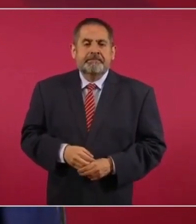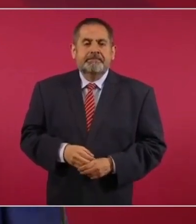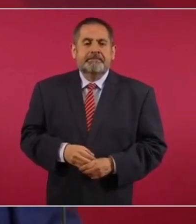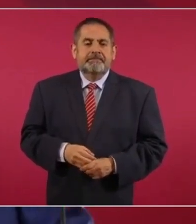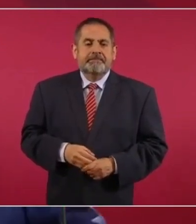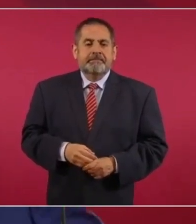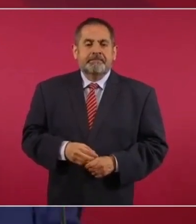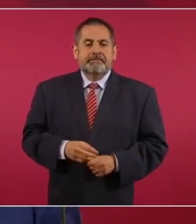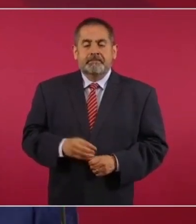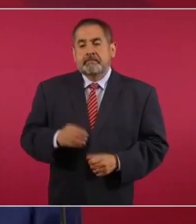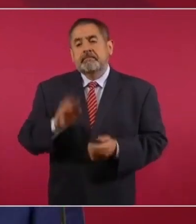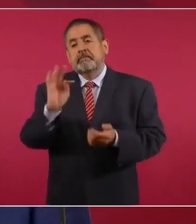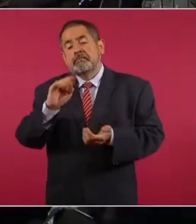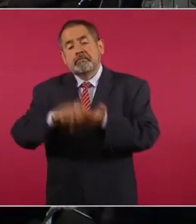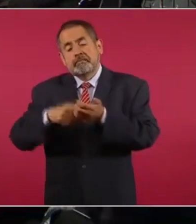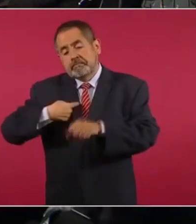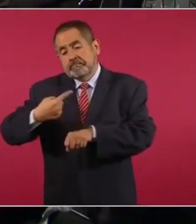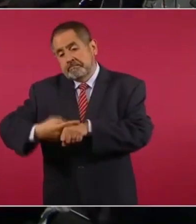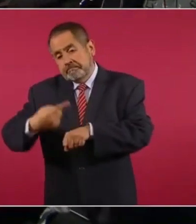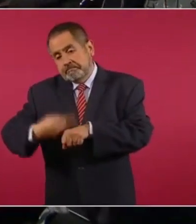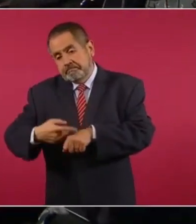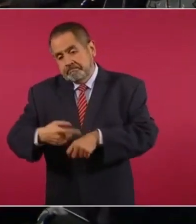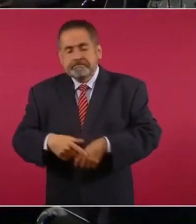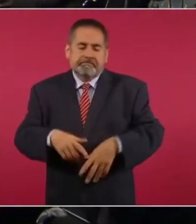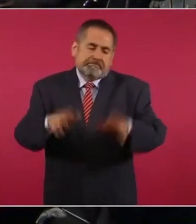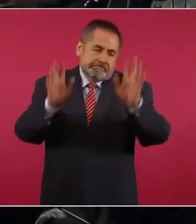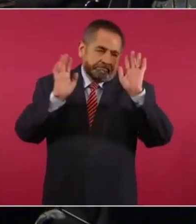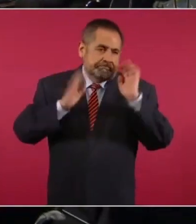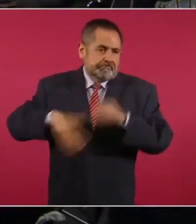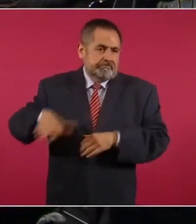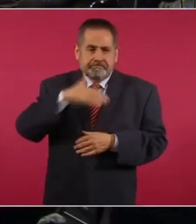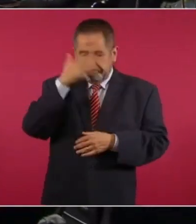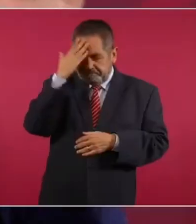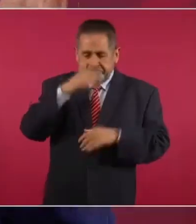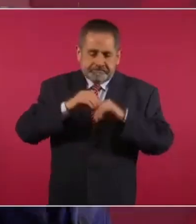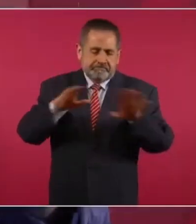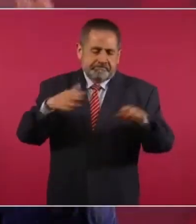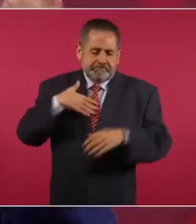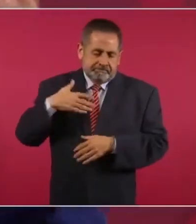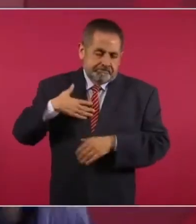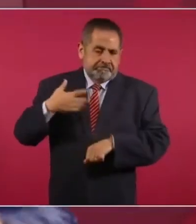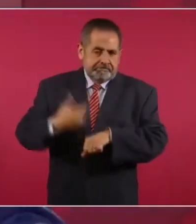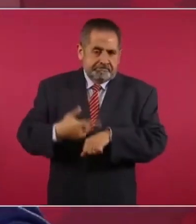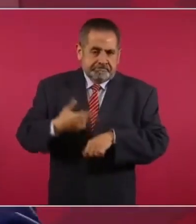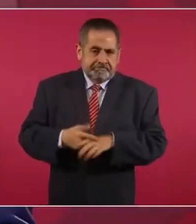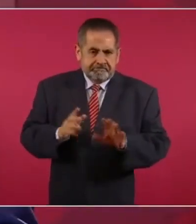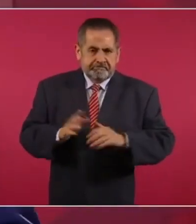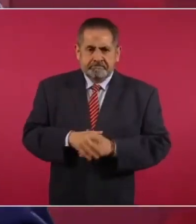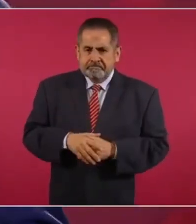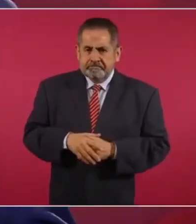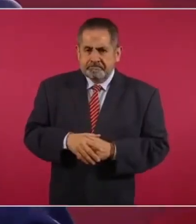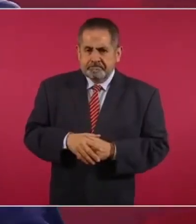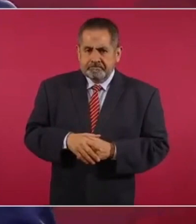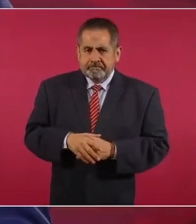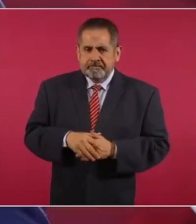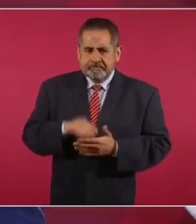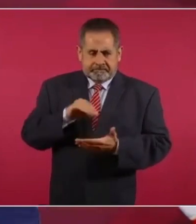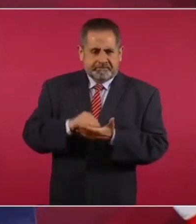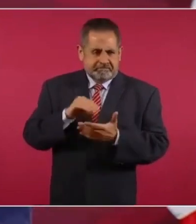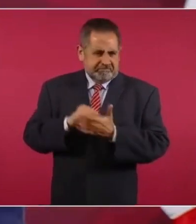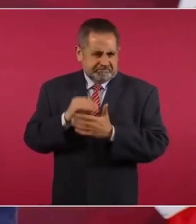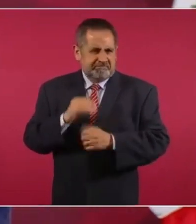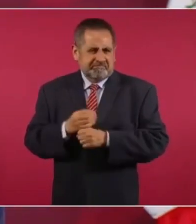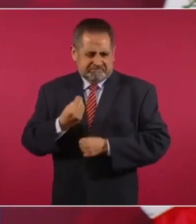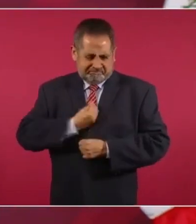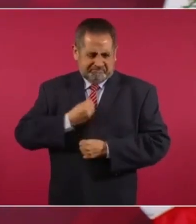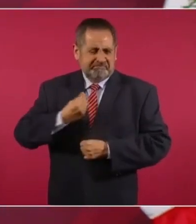De que estoy enfermo, pues eso es ya de dominio público, pero ahí estoy, o sea, todavía estoy bateando arriba de